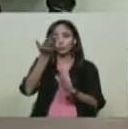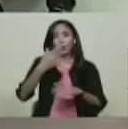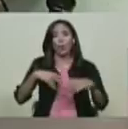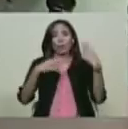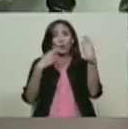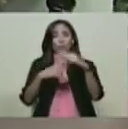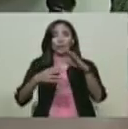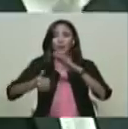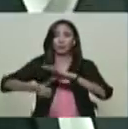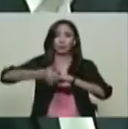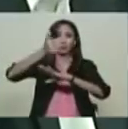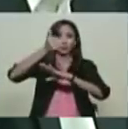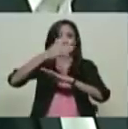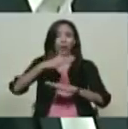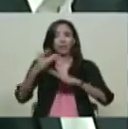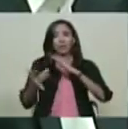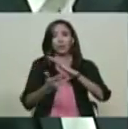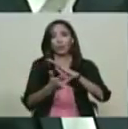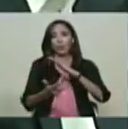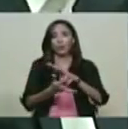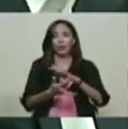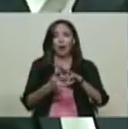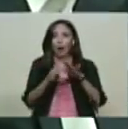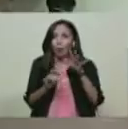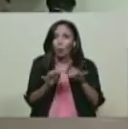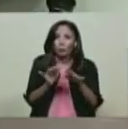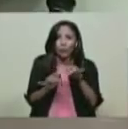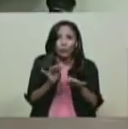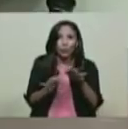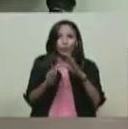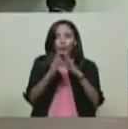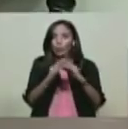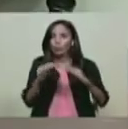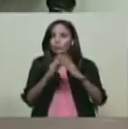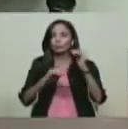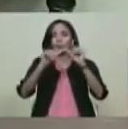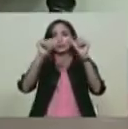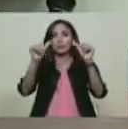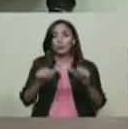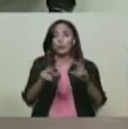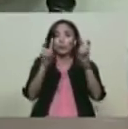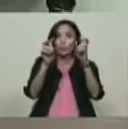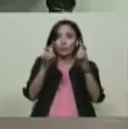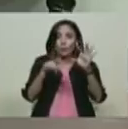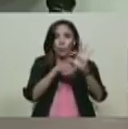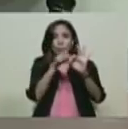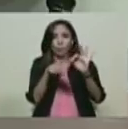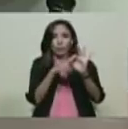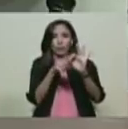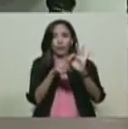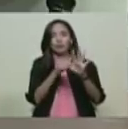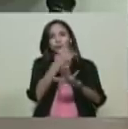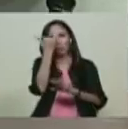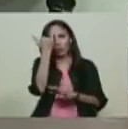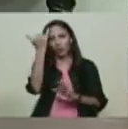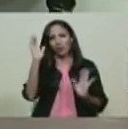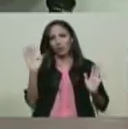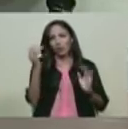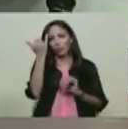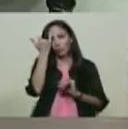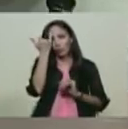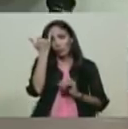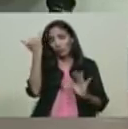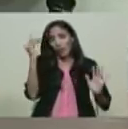conocimiento tecnológico, de computación y de sistemas de criptomonedas. Y yo creo que Venezuela va a tener muy